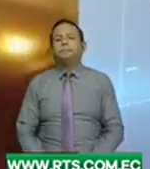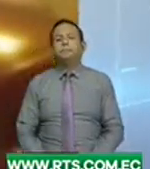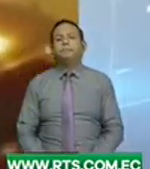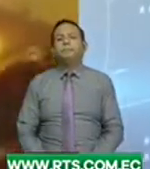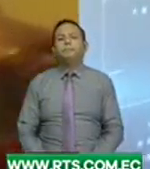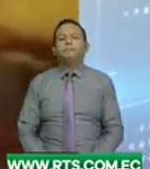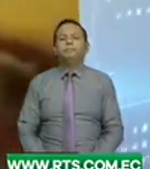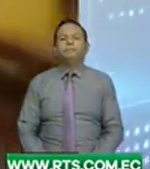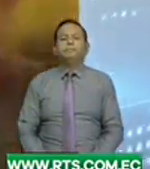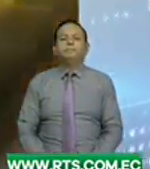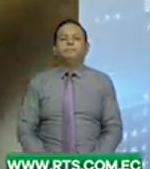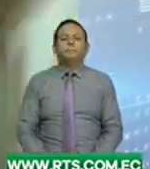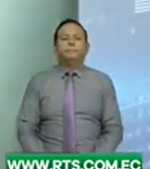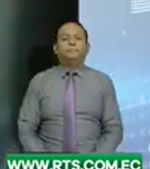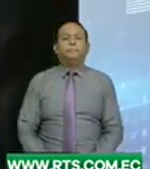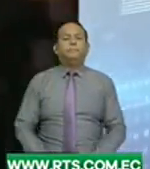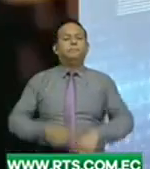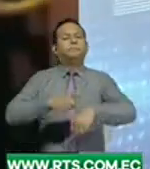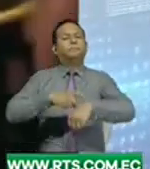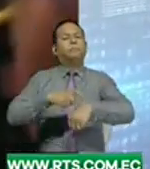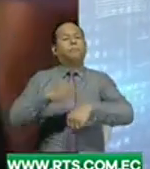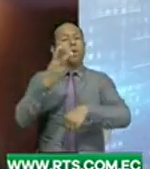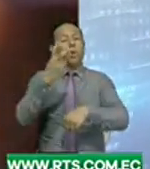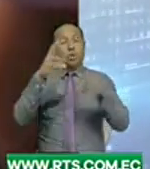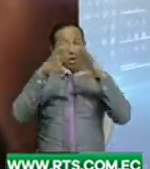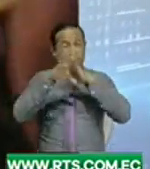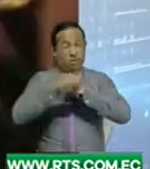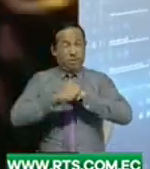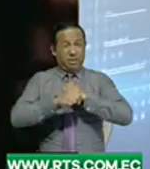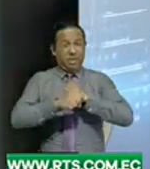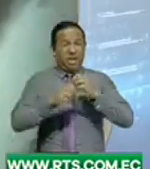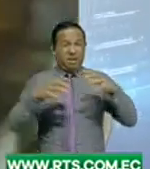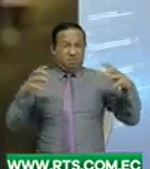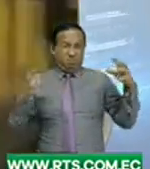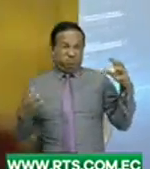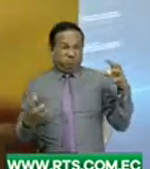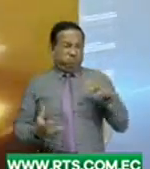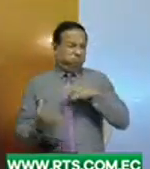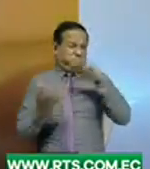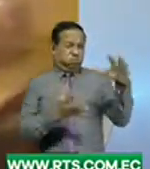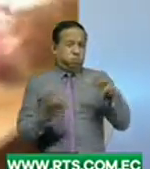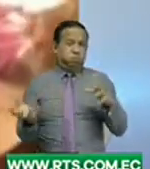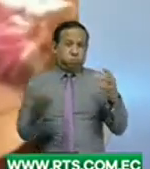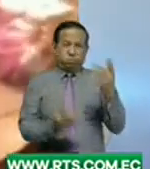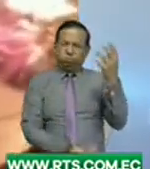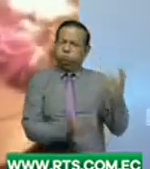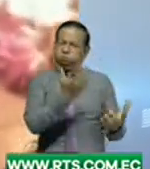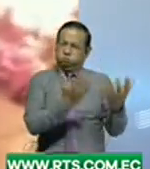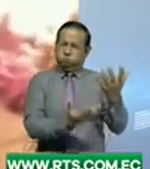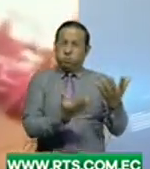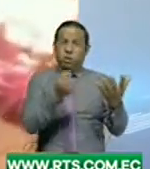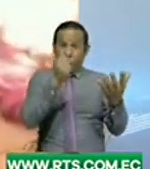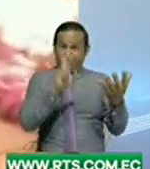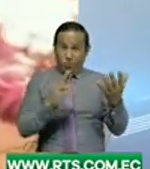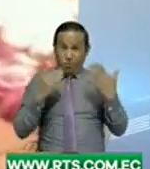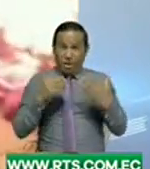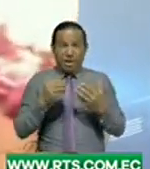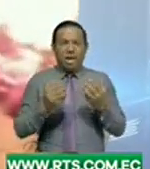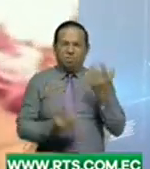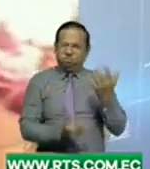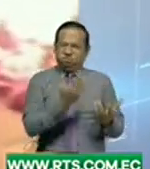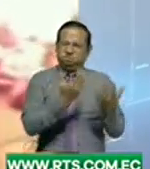prenden. A la medianoche no solo quemaron los viejos en la Floresta 2, sur de Guayaquil.